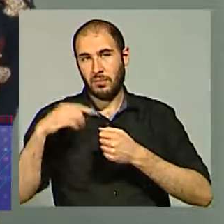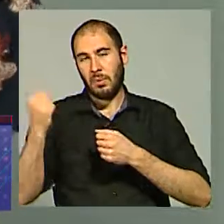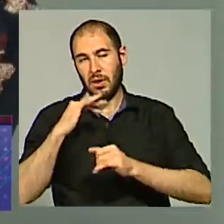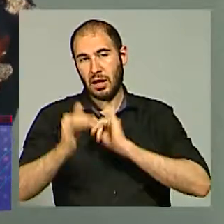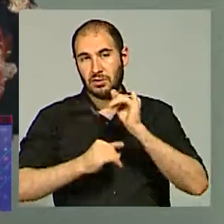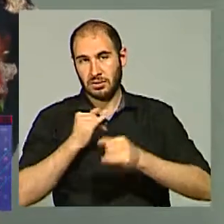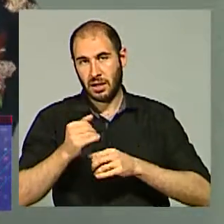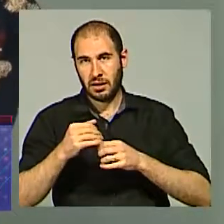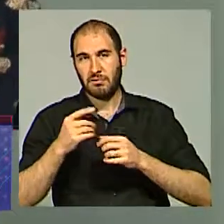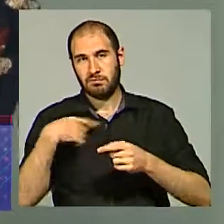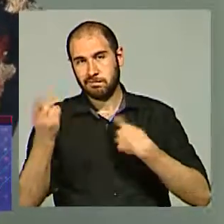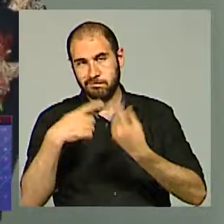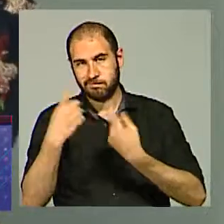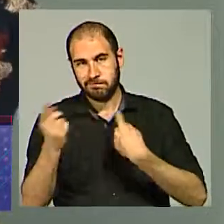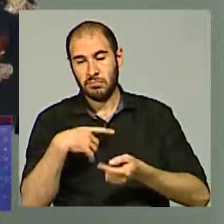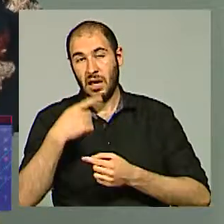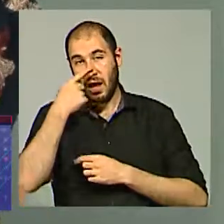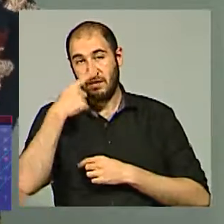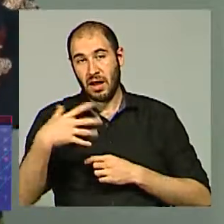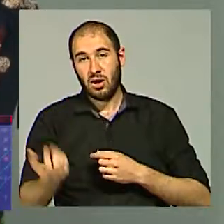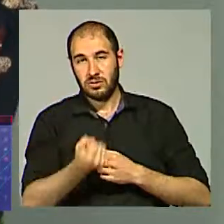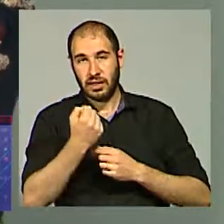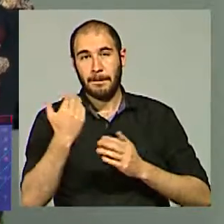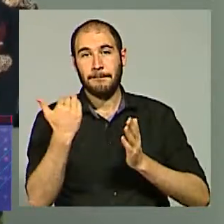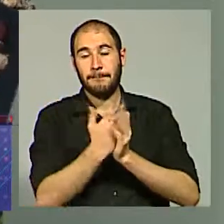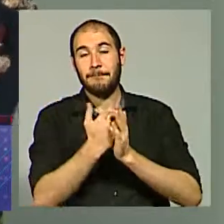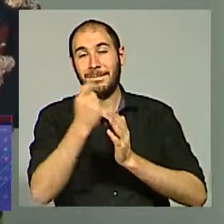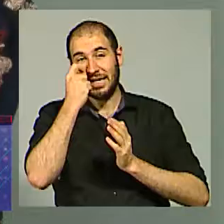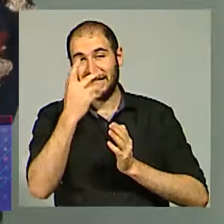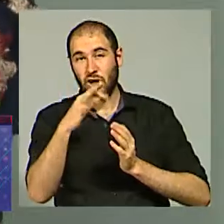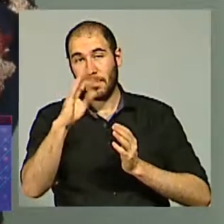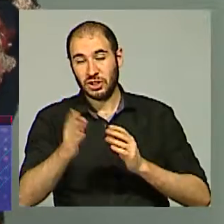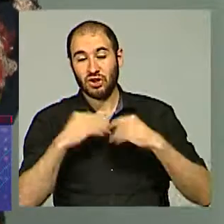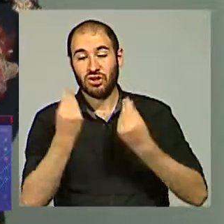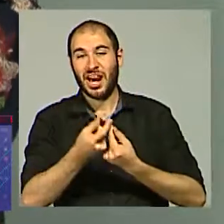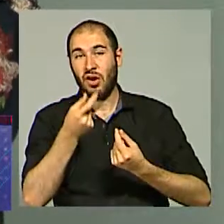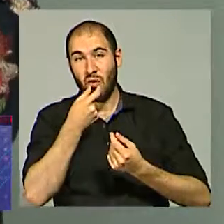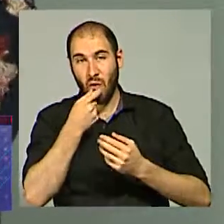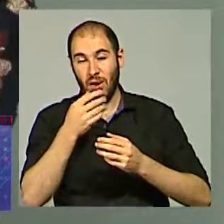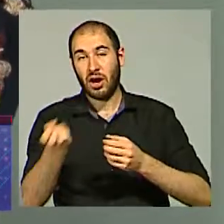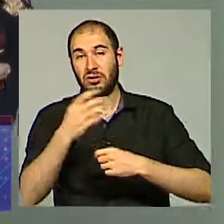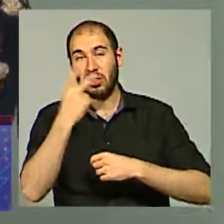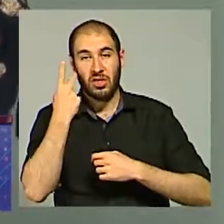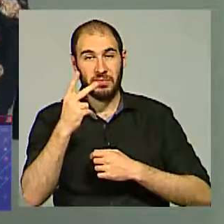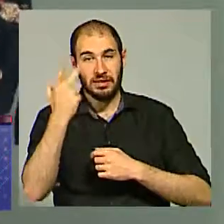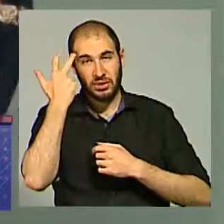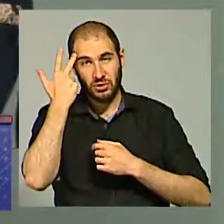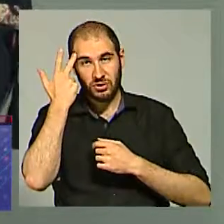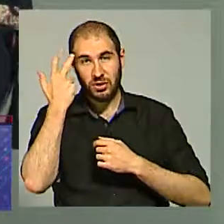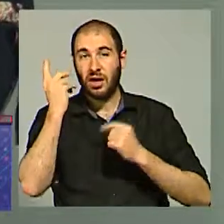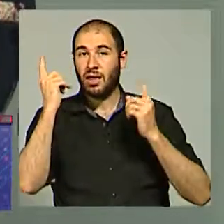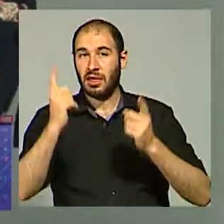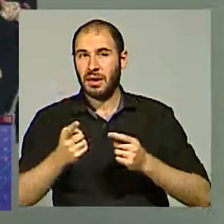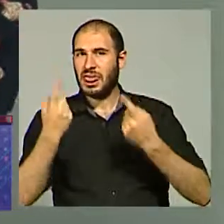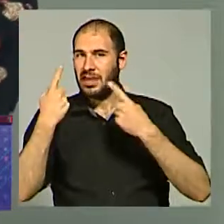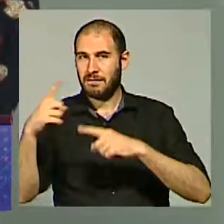recalcar que ha tenido muchas idas y venidas finalmente se logró establecer que el 25 por ciento de la producción de uva de esta cosecha 2018 que además va a